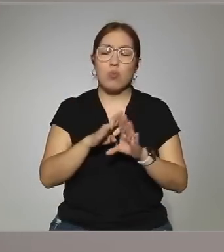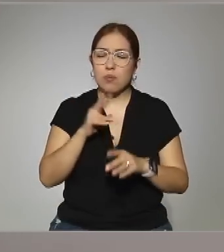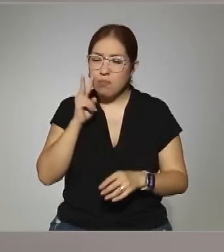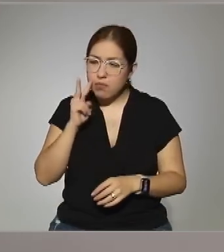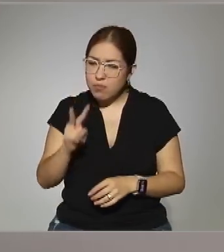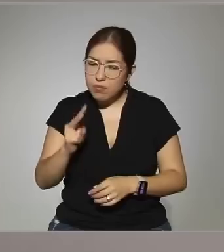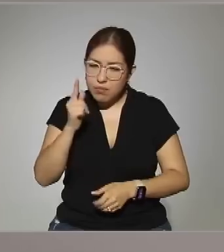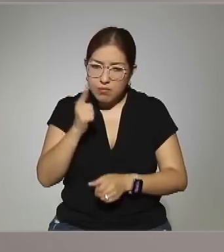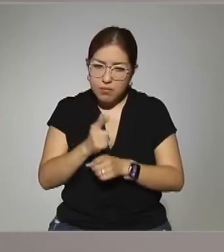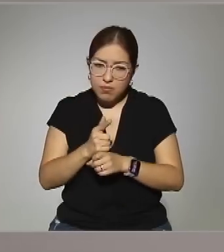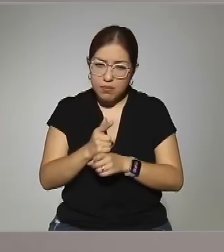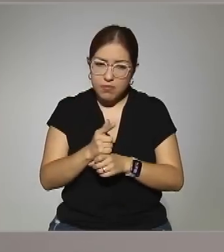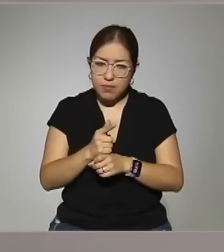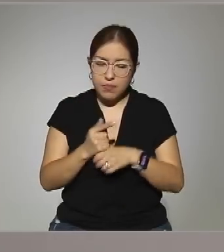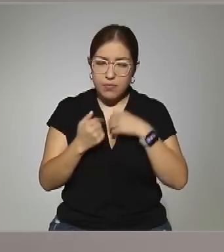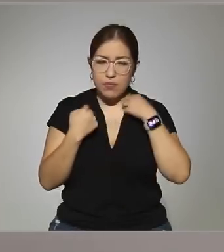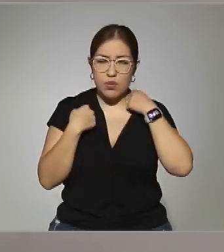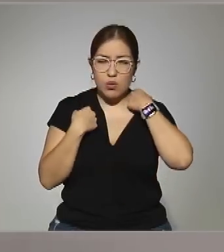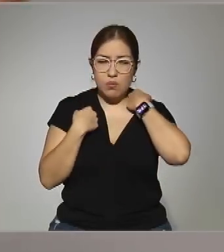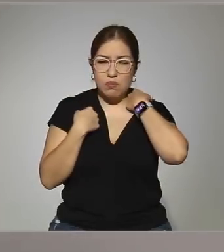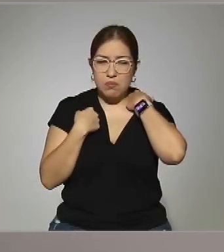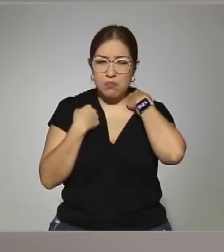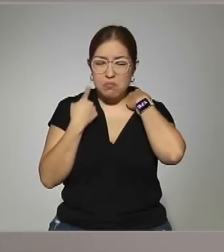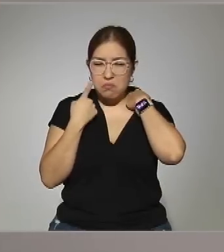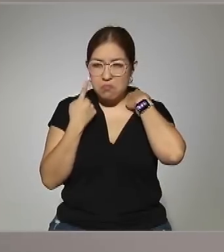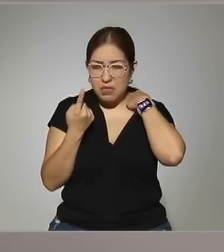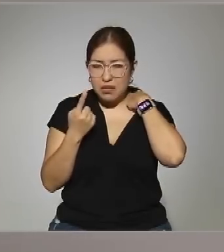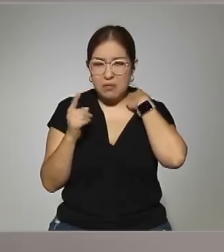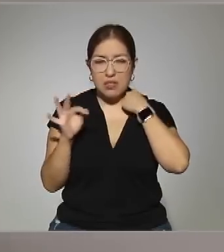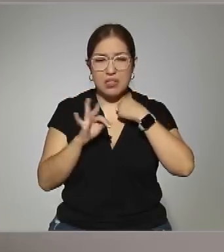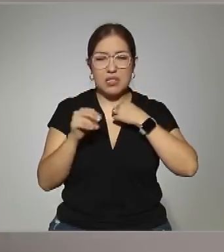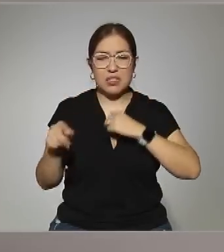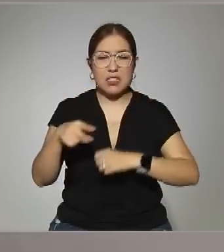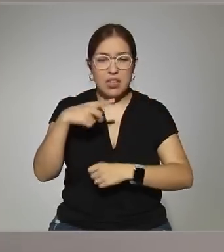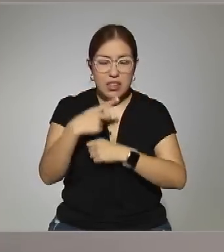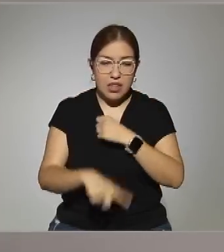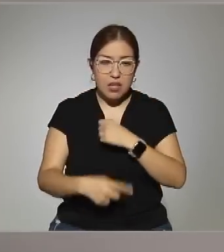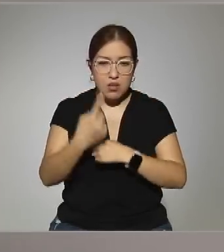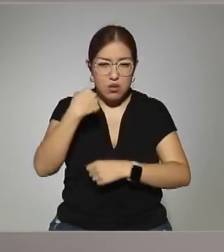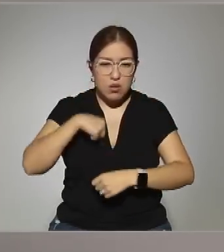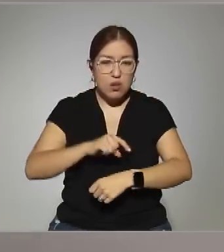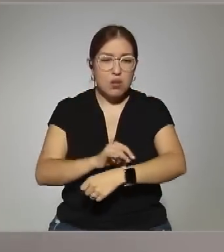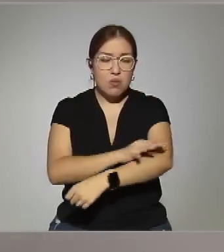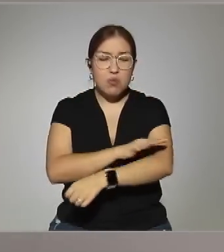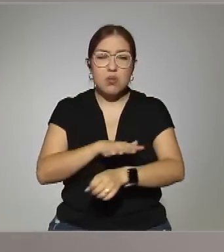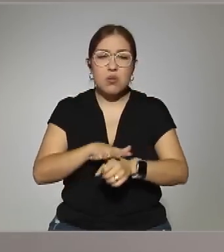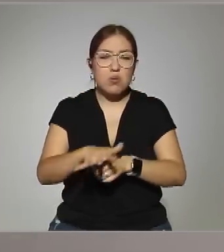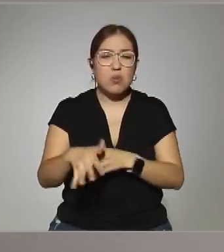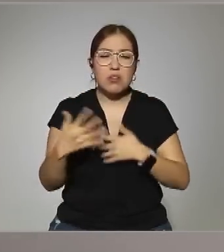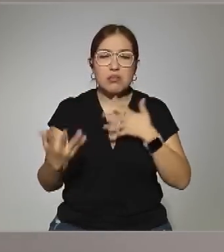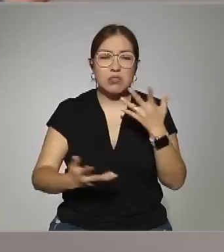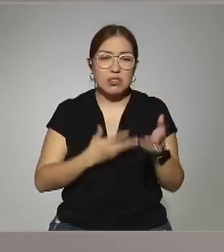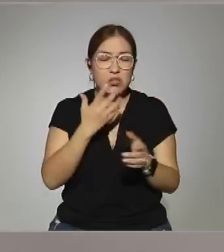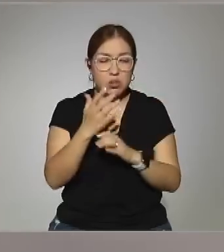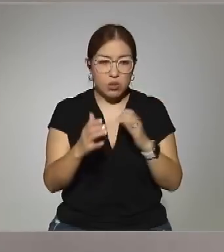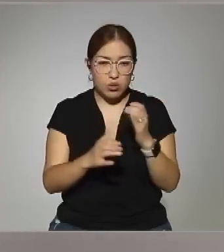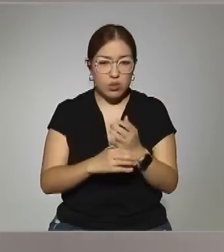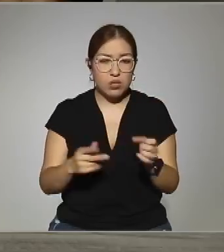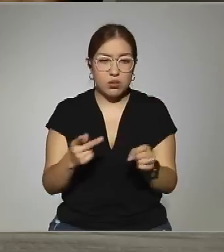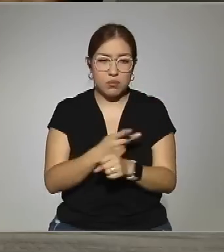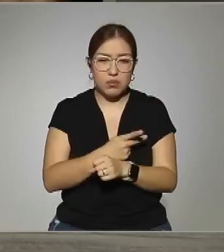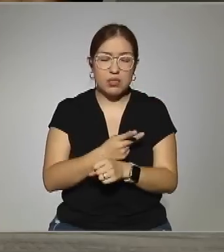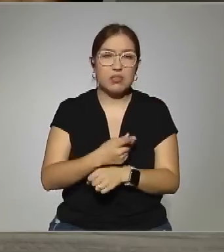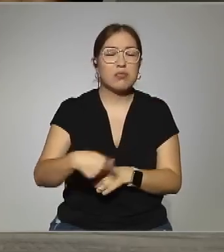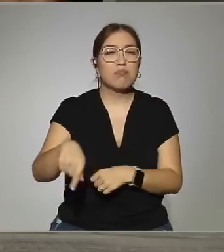estar yo atenta para ver si tengo un daño emocional? O sea, ¿qué pensamientos se generan o qué sensaciones o qué emociones o qué reacciones frente a la